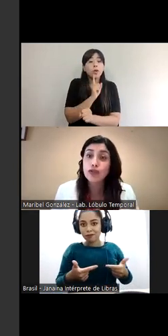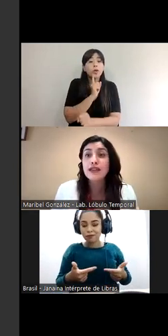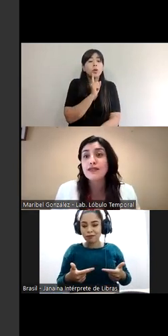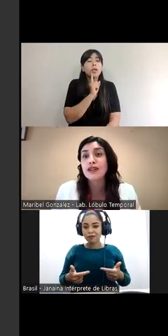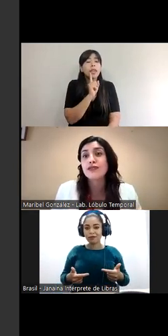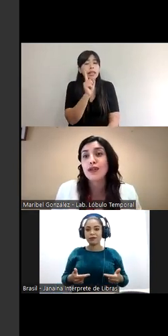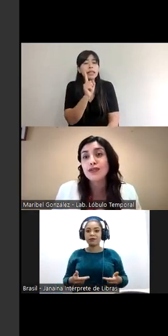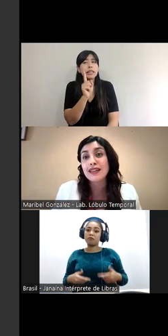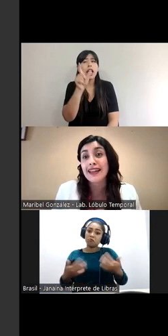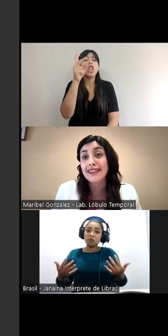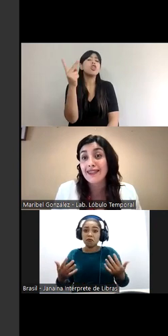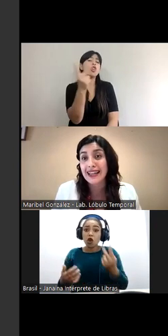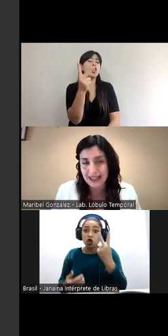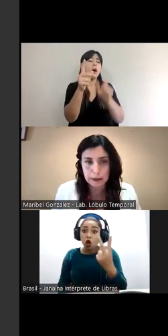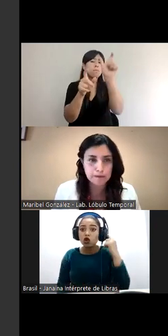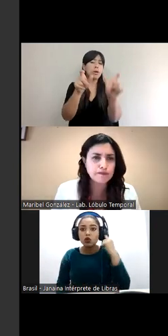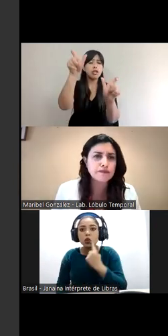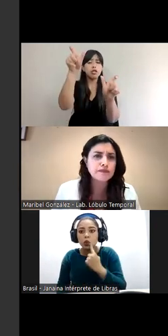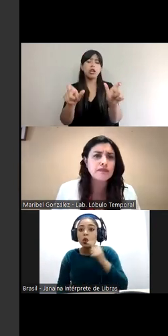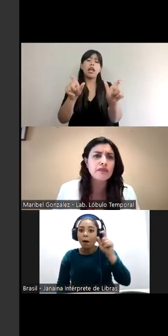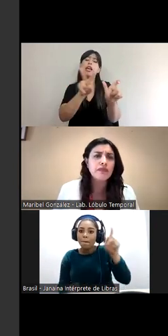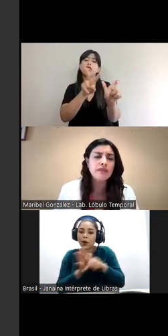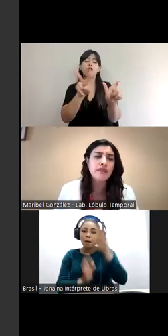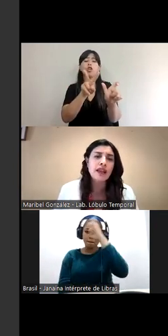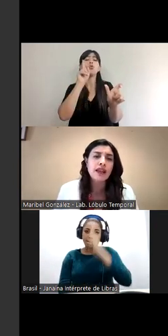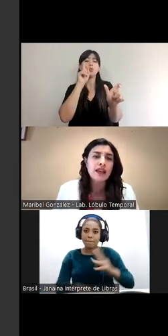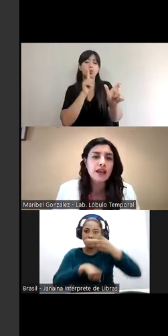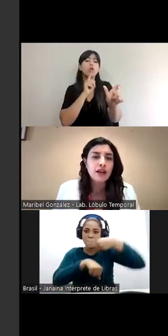con dos asesores sordos de Brasil.